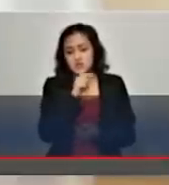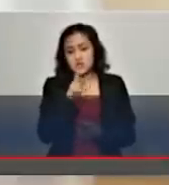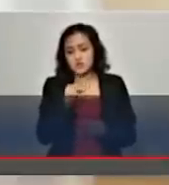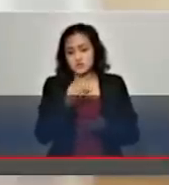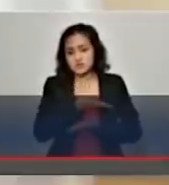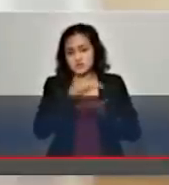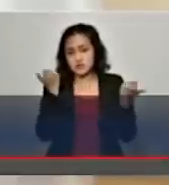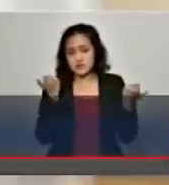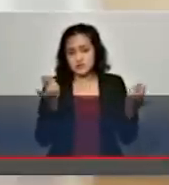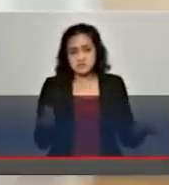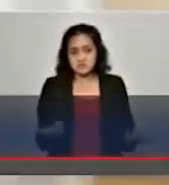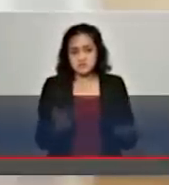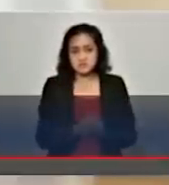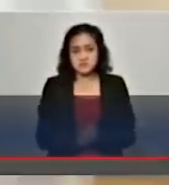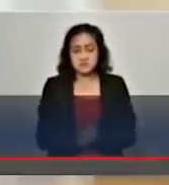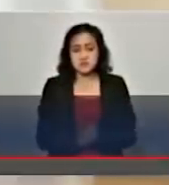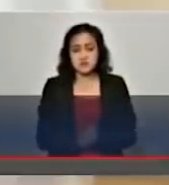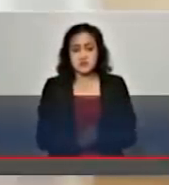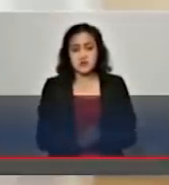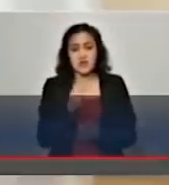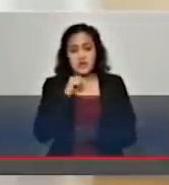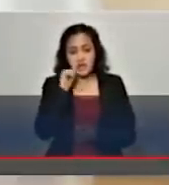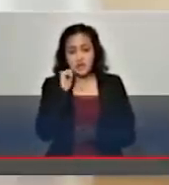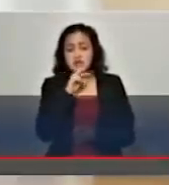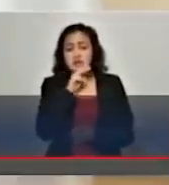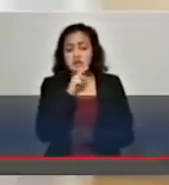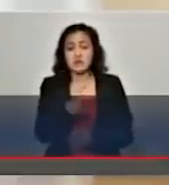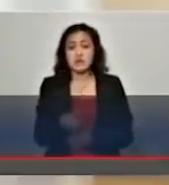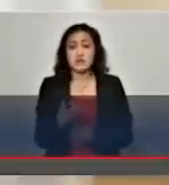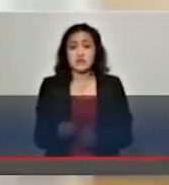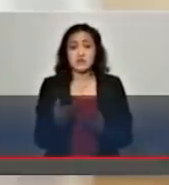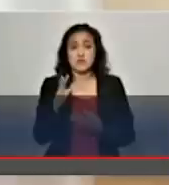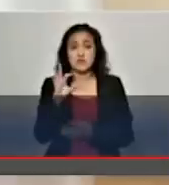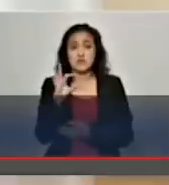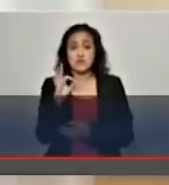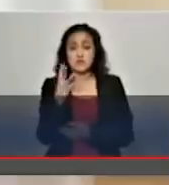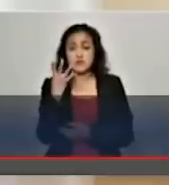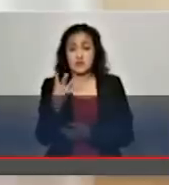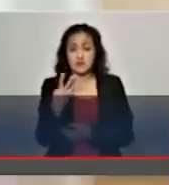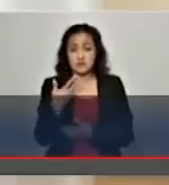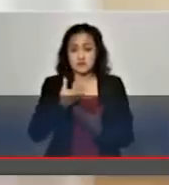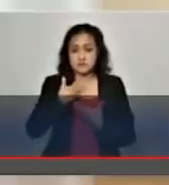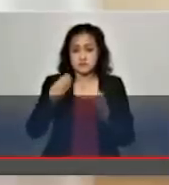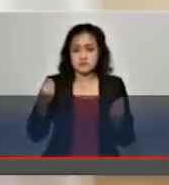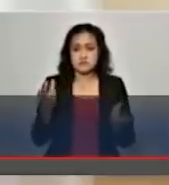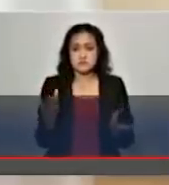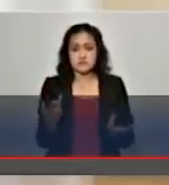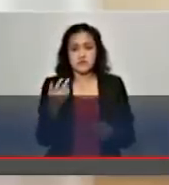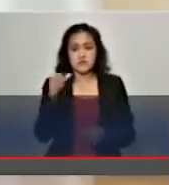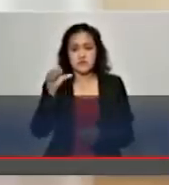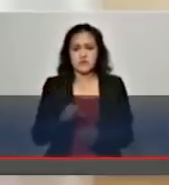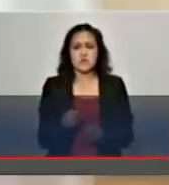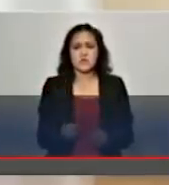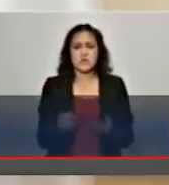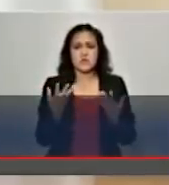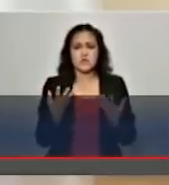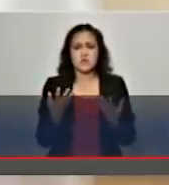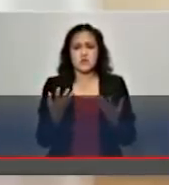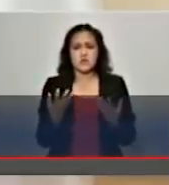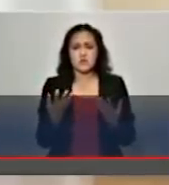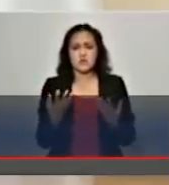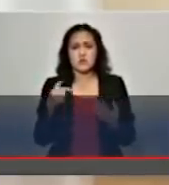sabemos ayer me preocupó que hubiera 44 contagiados de la hoya y cuantos